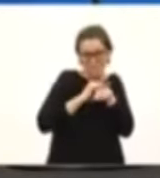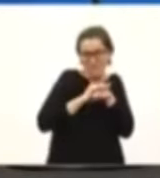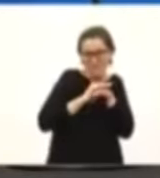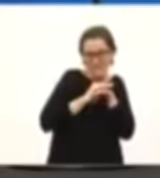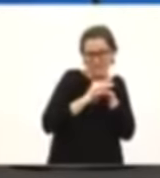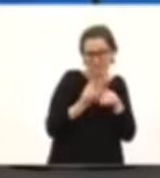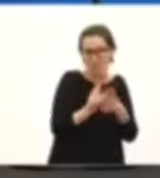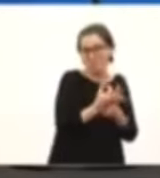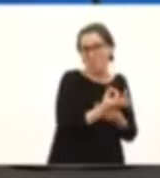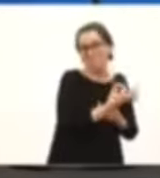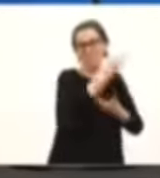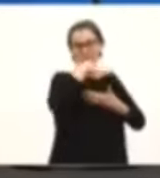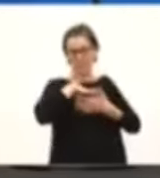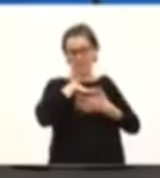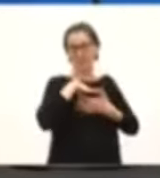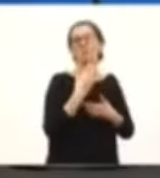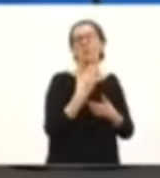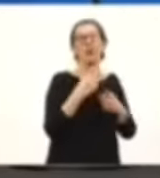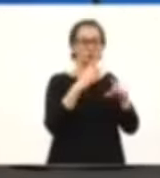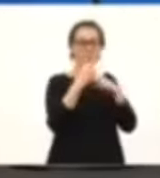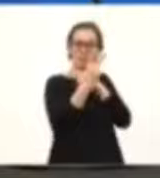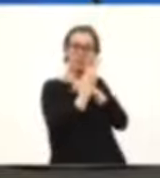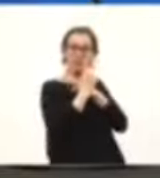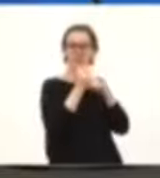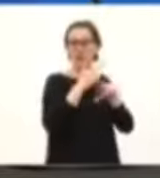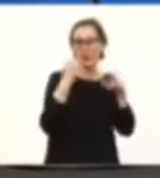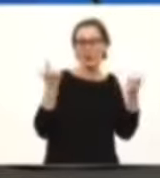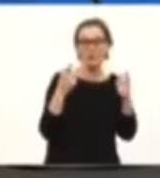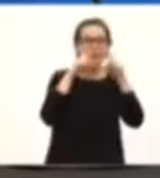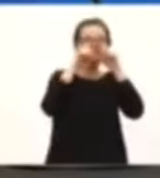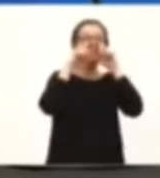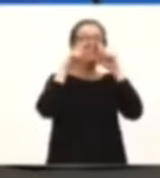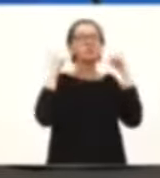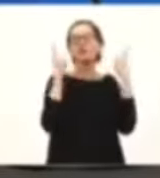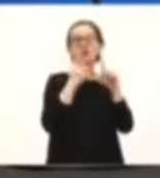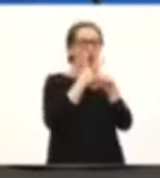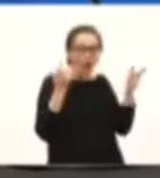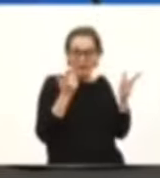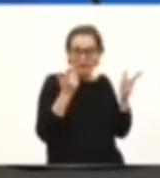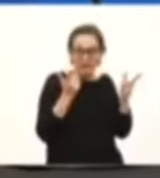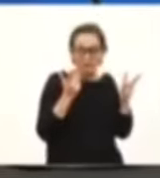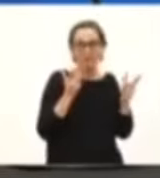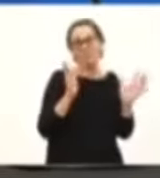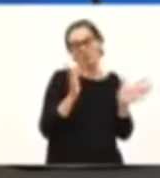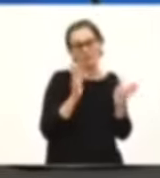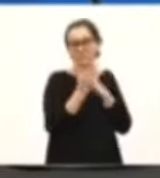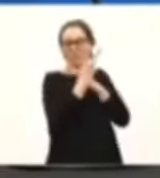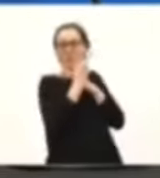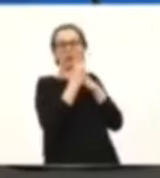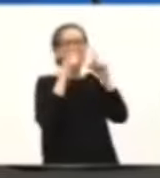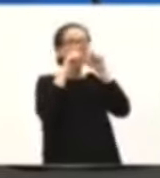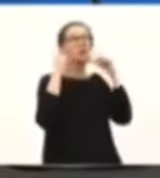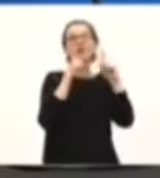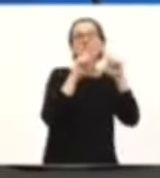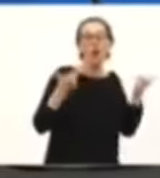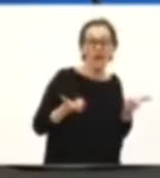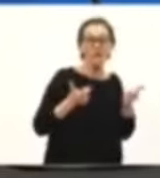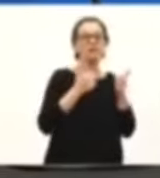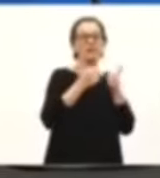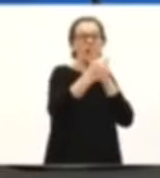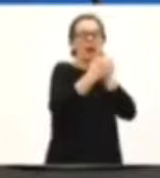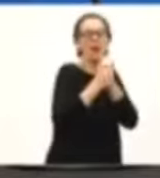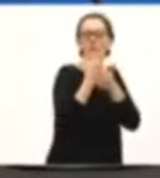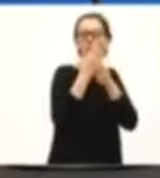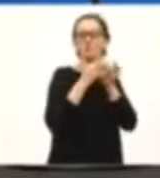sin protección, es decir, sin esta barrera, que es el barbijo, y a menos de 2 metros de